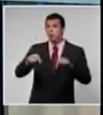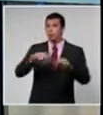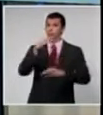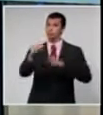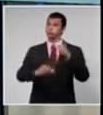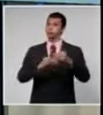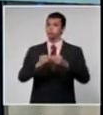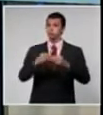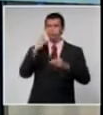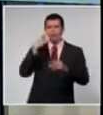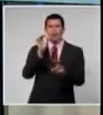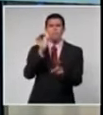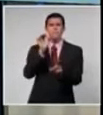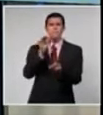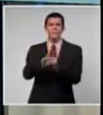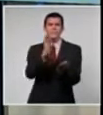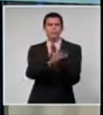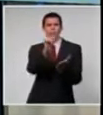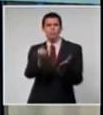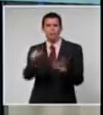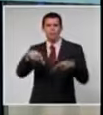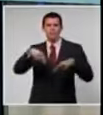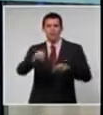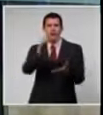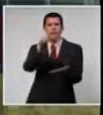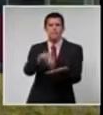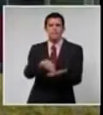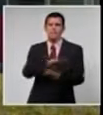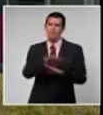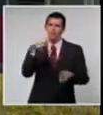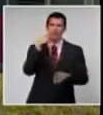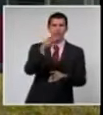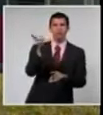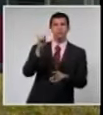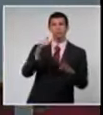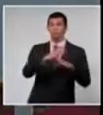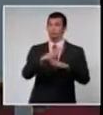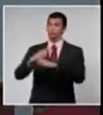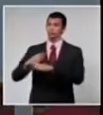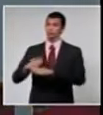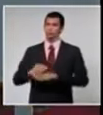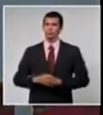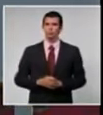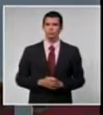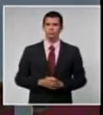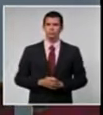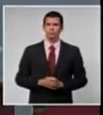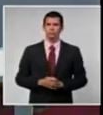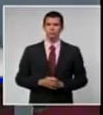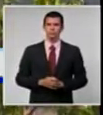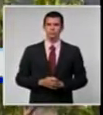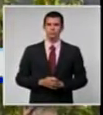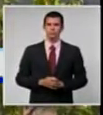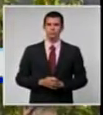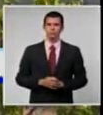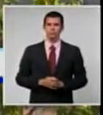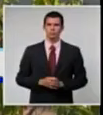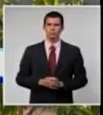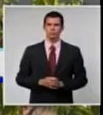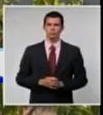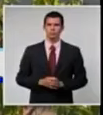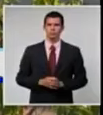deportiva, según nos reporta el colega Randall Medina. Los trabajadores de la Escuela de Iniciación Deportiva Marina